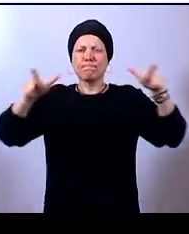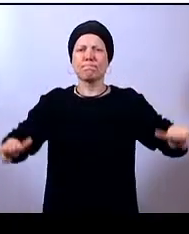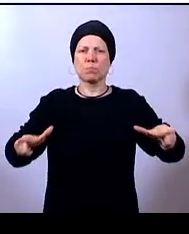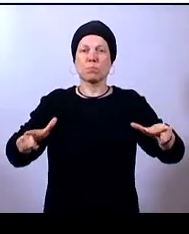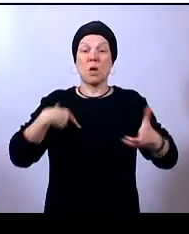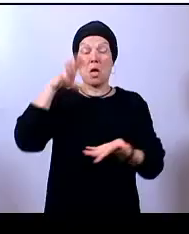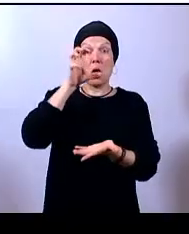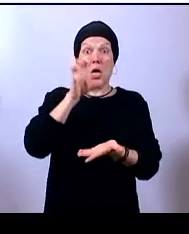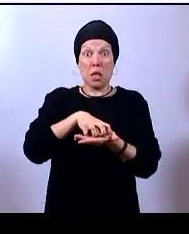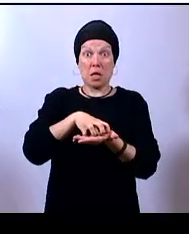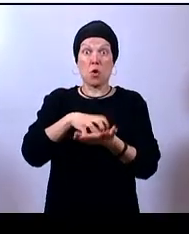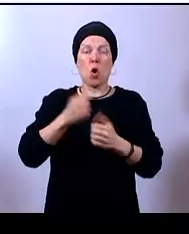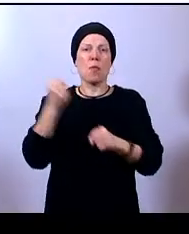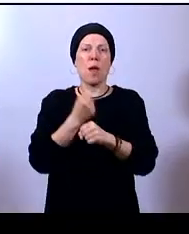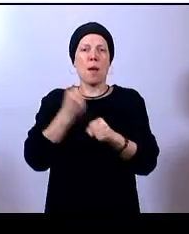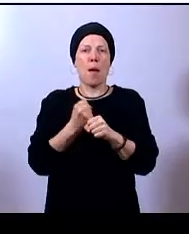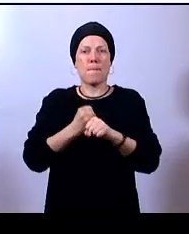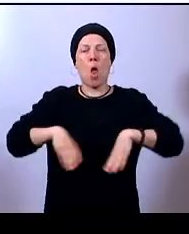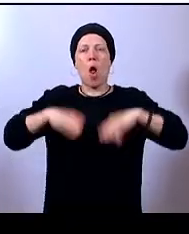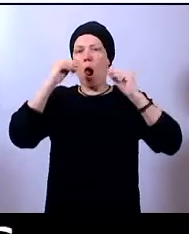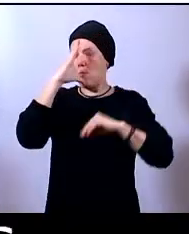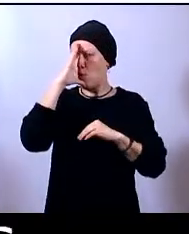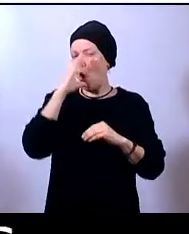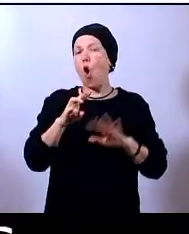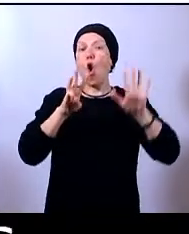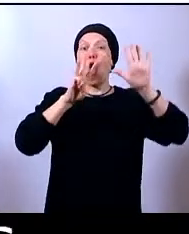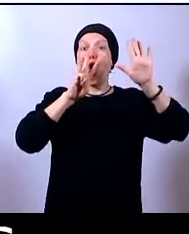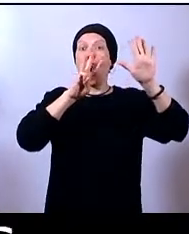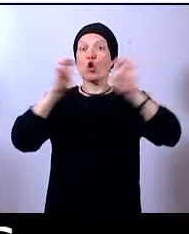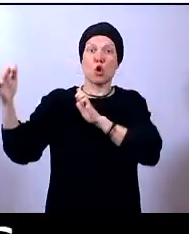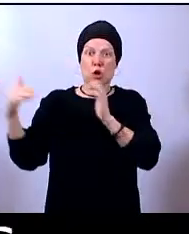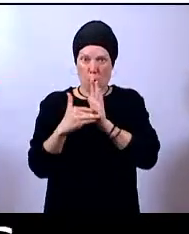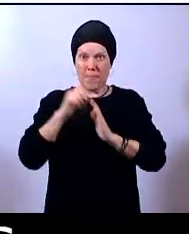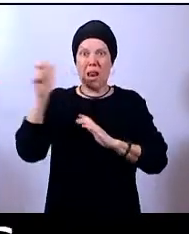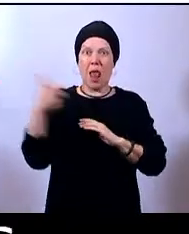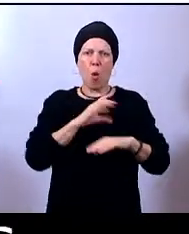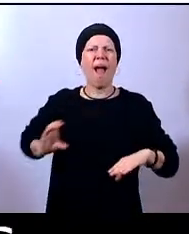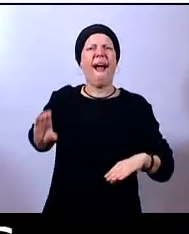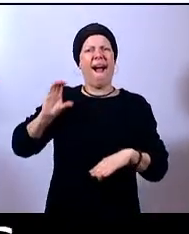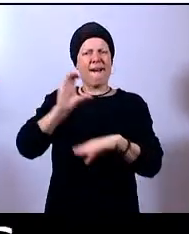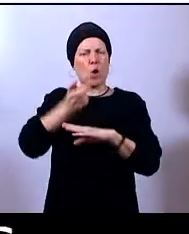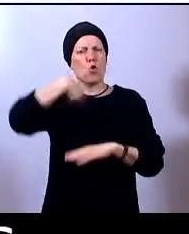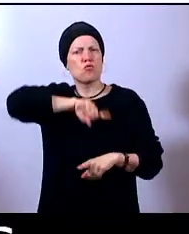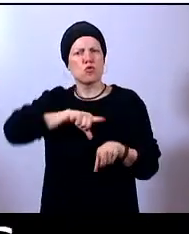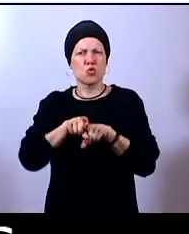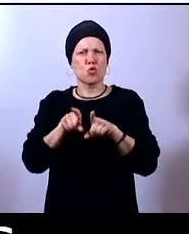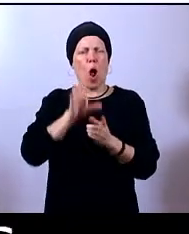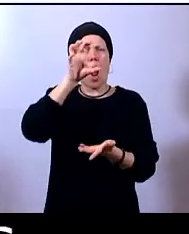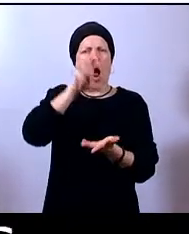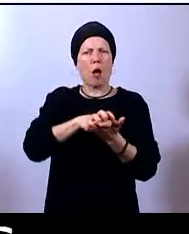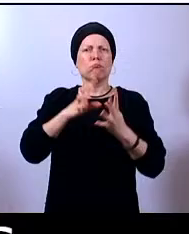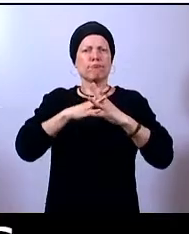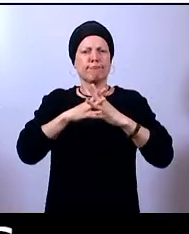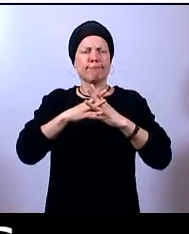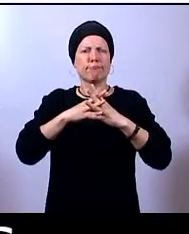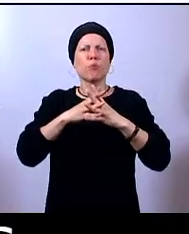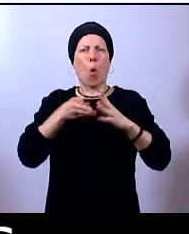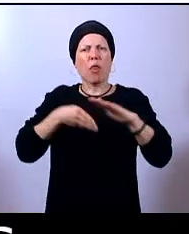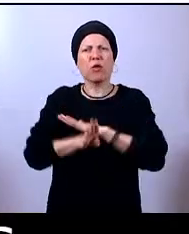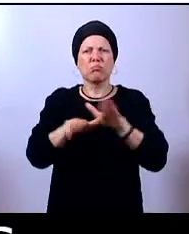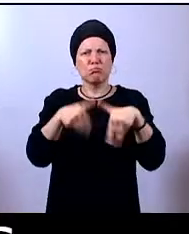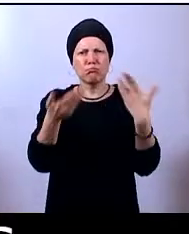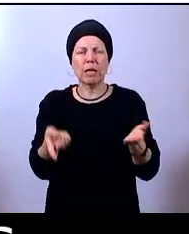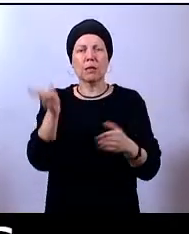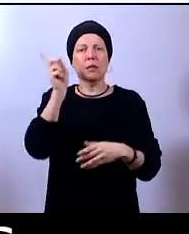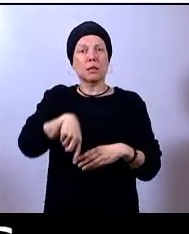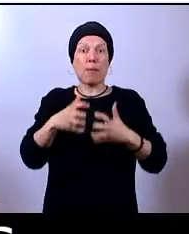Empleo de Alburquerque. Con una inversión de 800.000 euros vamos a modernizar las instalaciones, hacerlas más accesibles y